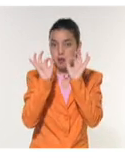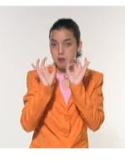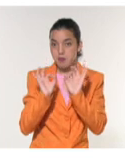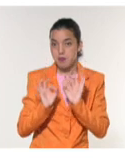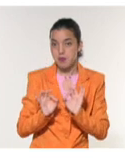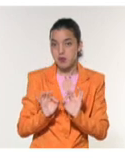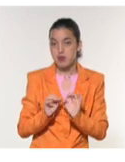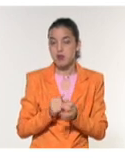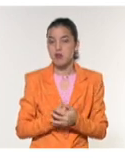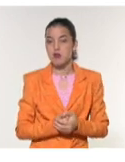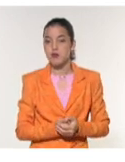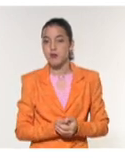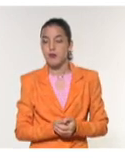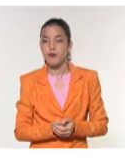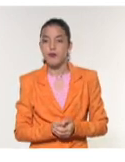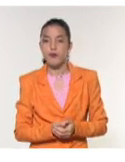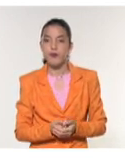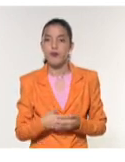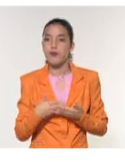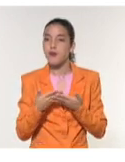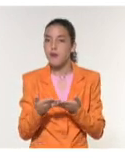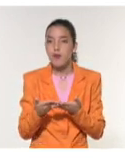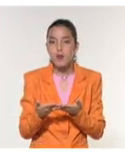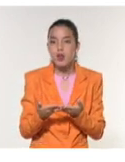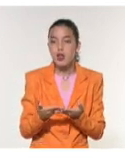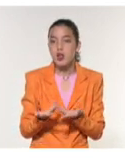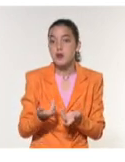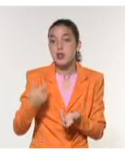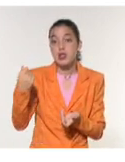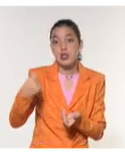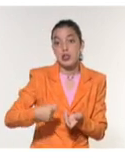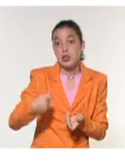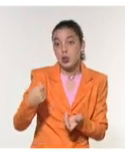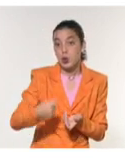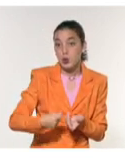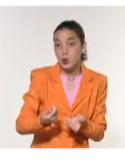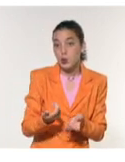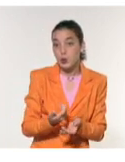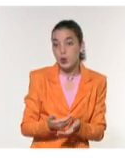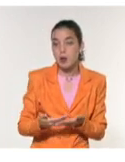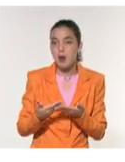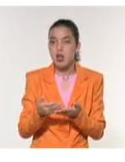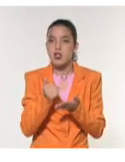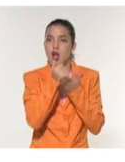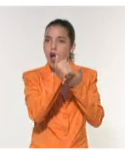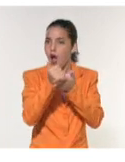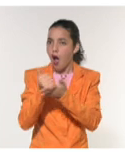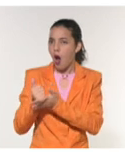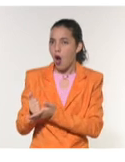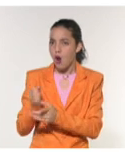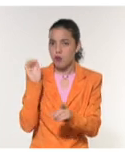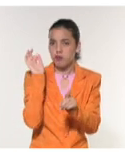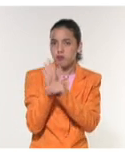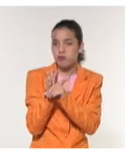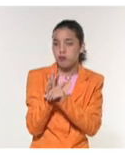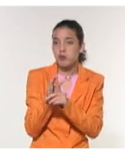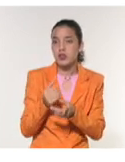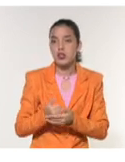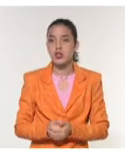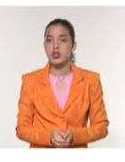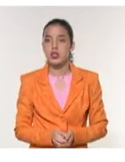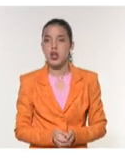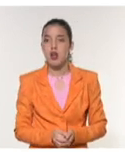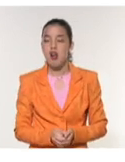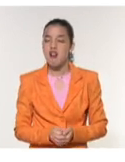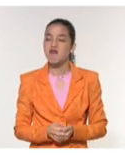no comparece ante el juez de ejecución para esa comparecencia inicial, entonces se le hace